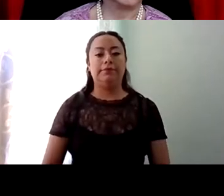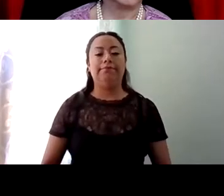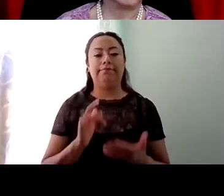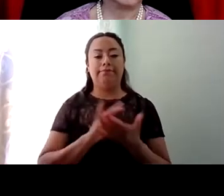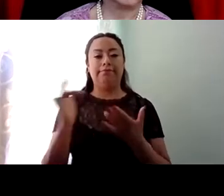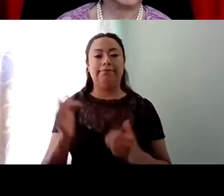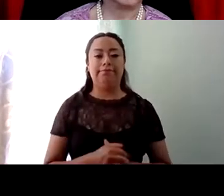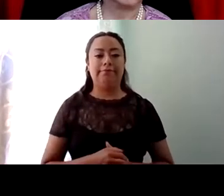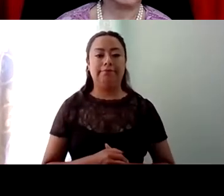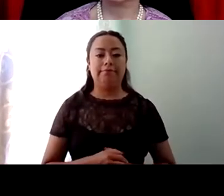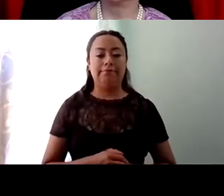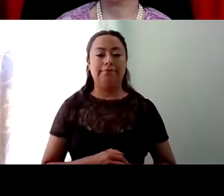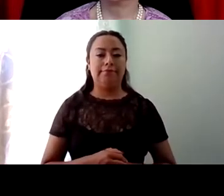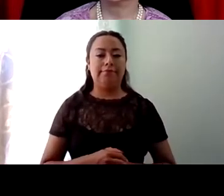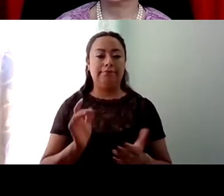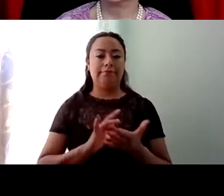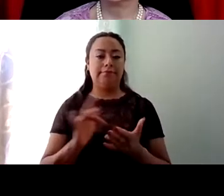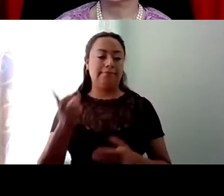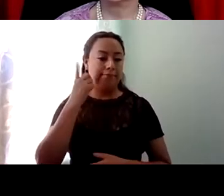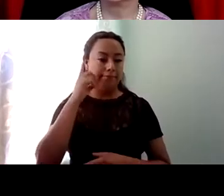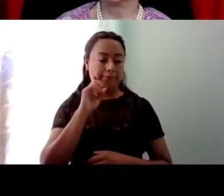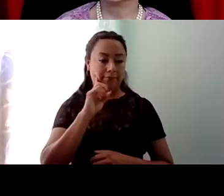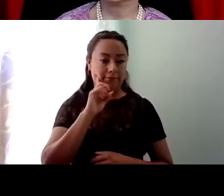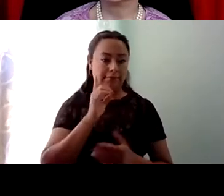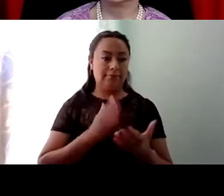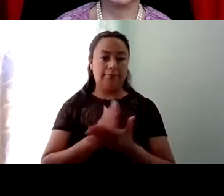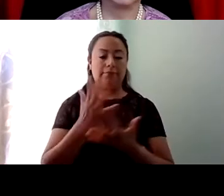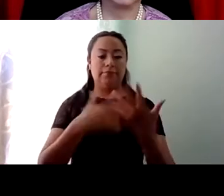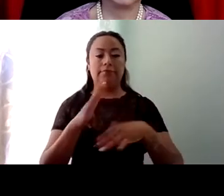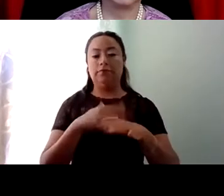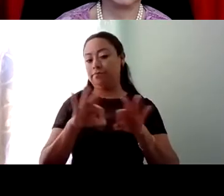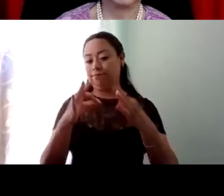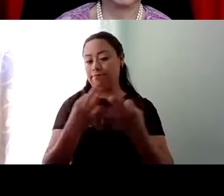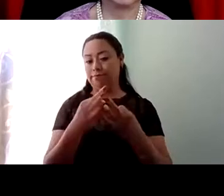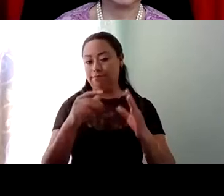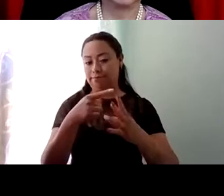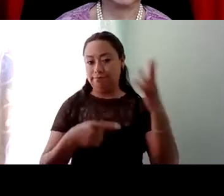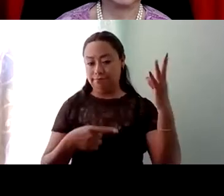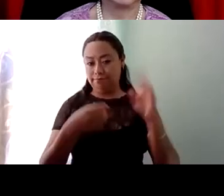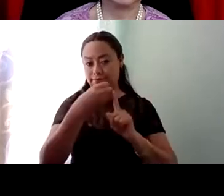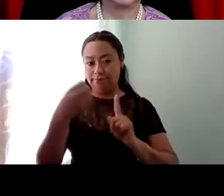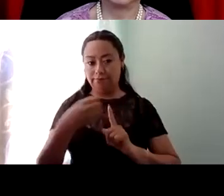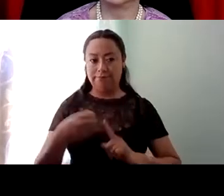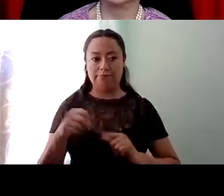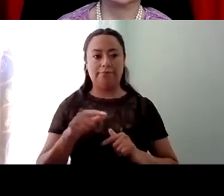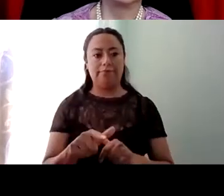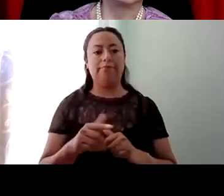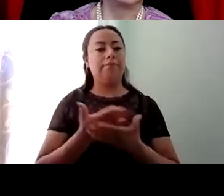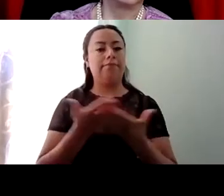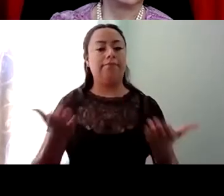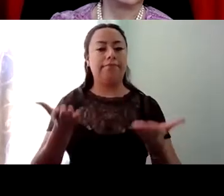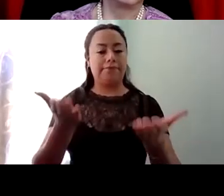Muchas gracias, diputadas. Gracias por sus intervenciones. Continuando con el formato de la entrevista, se le concede el uso de la palabra a